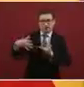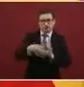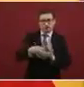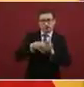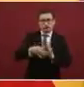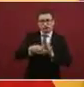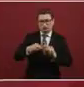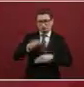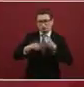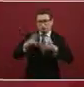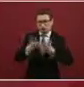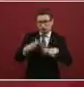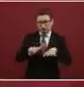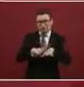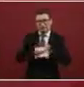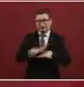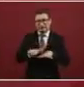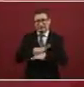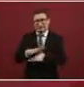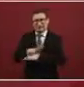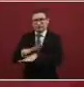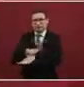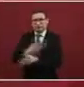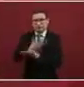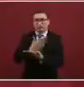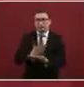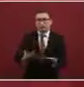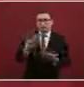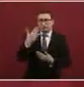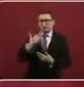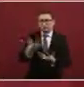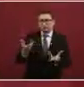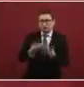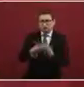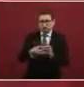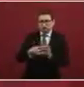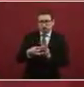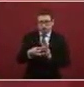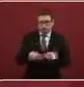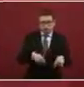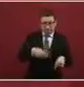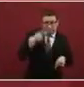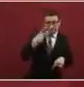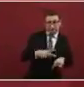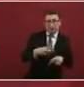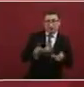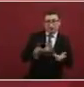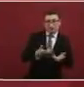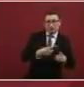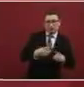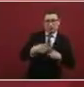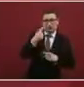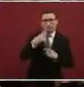mundo, haciéndolo global por primera vez y contribuyendo de forma extraordinaria desde estas tierras a la civilización y